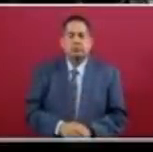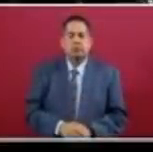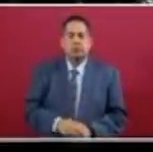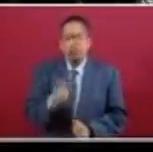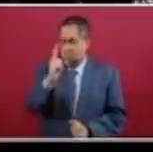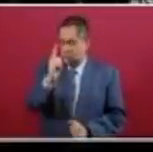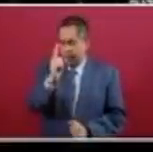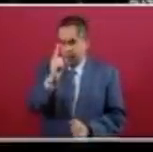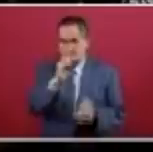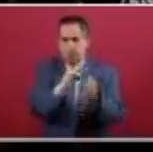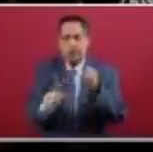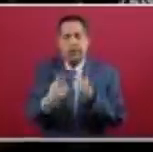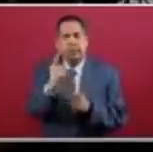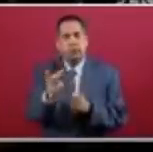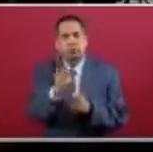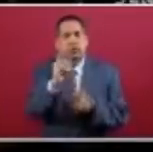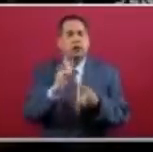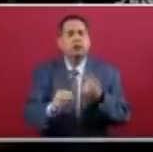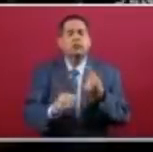Una.